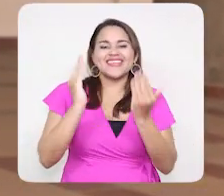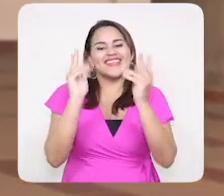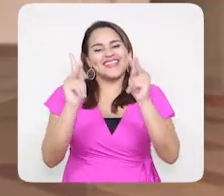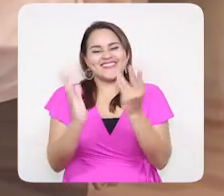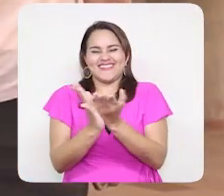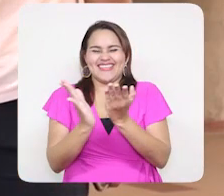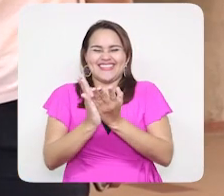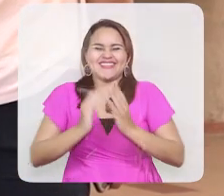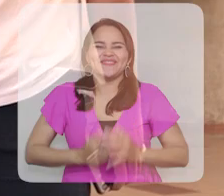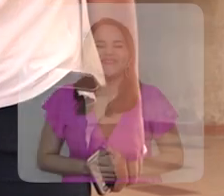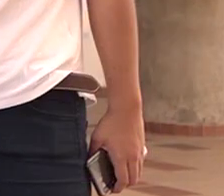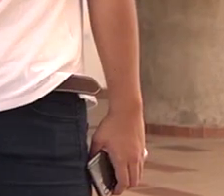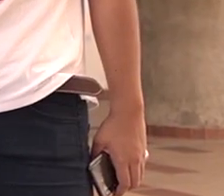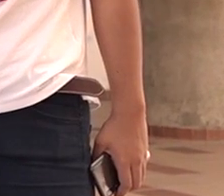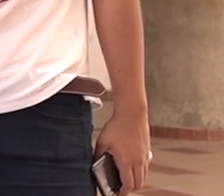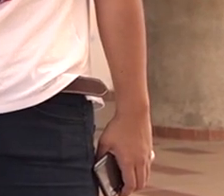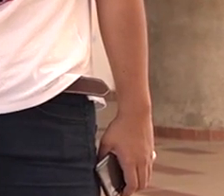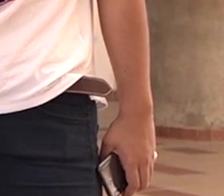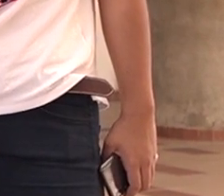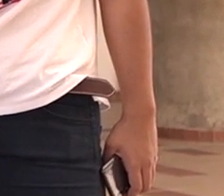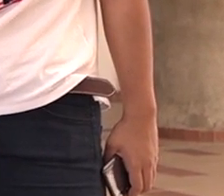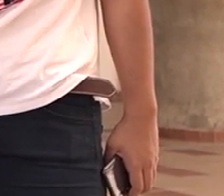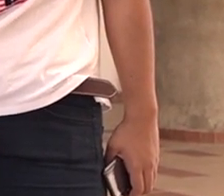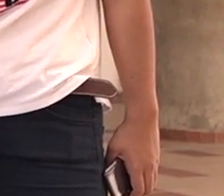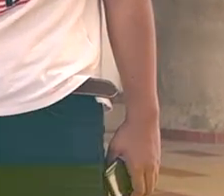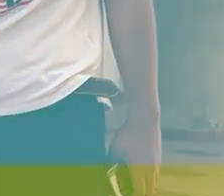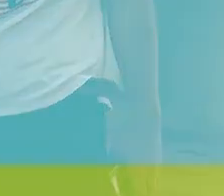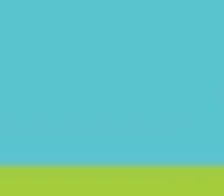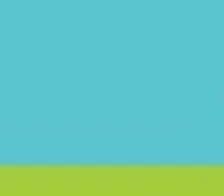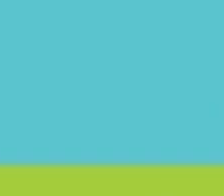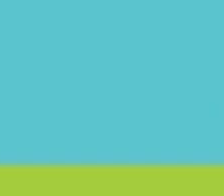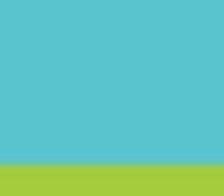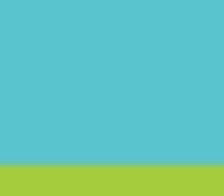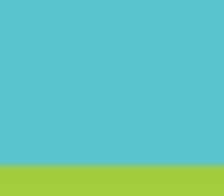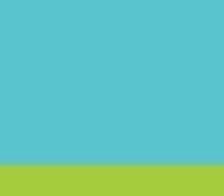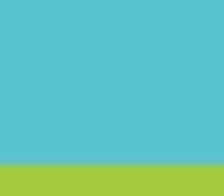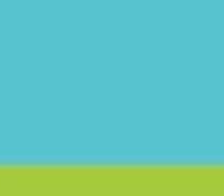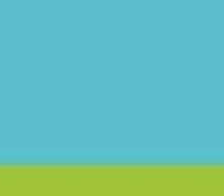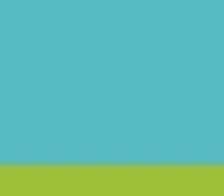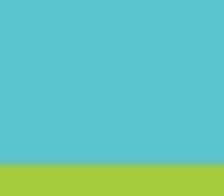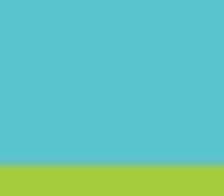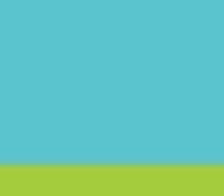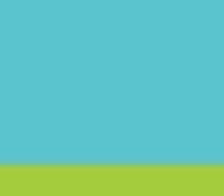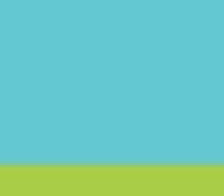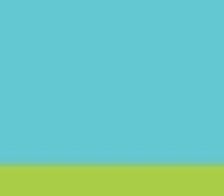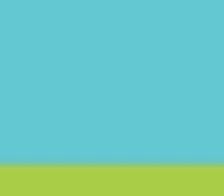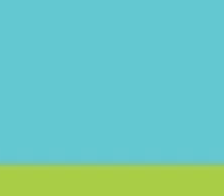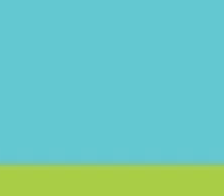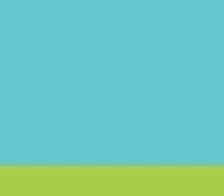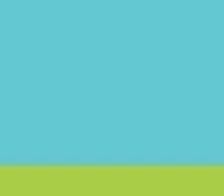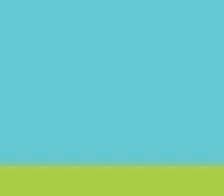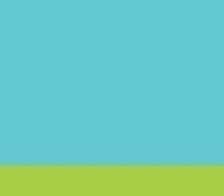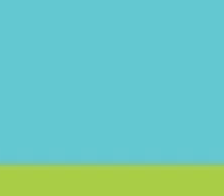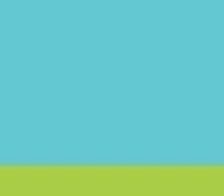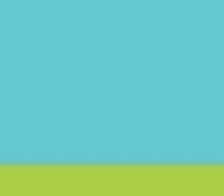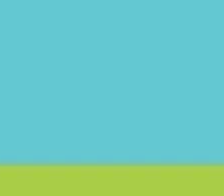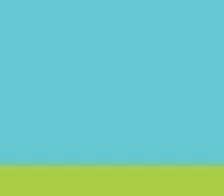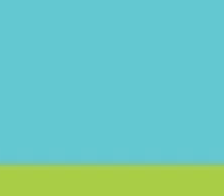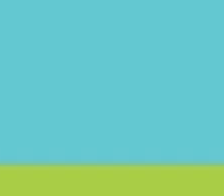para darle la bienvenida a los estudiantes. Universidad del Magdalena, más incluyente e innovadora.